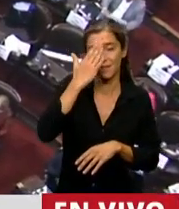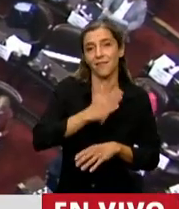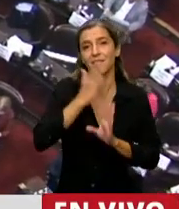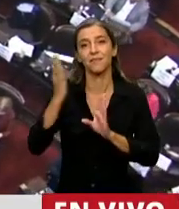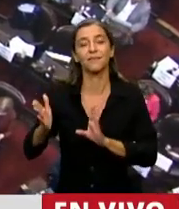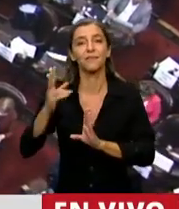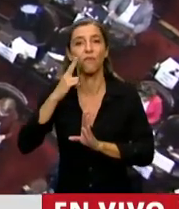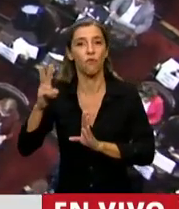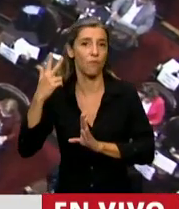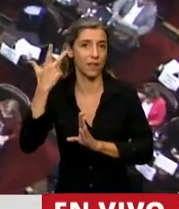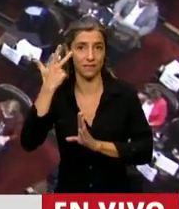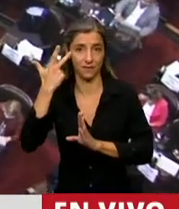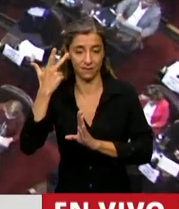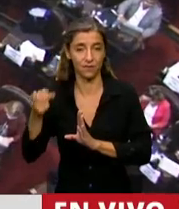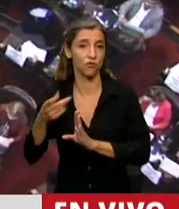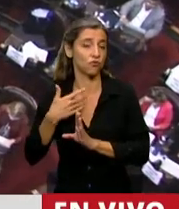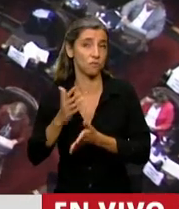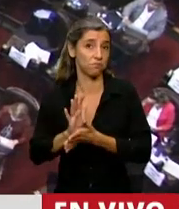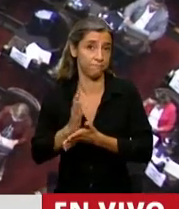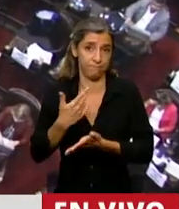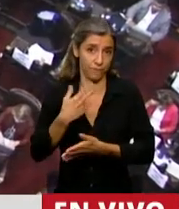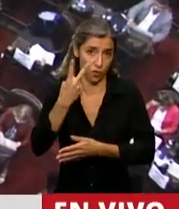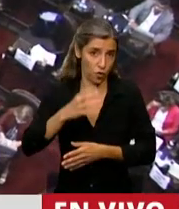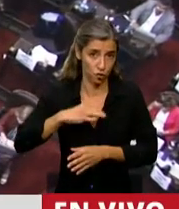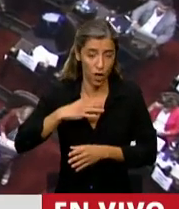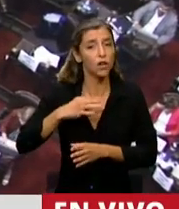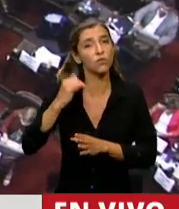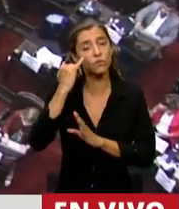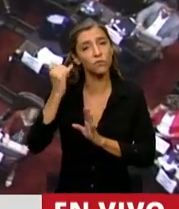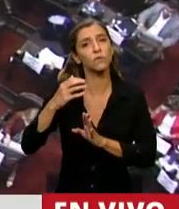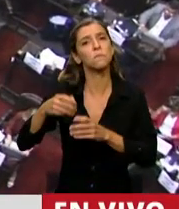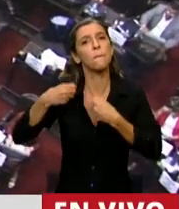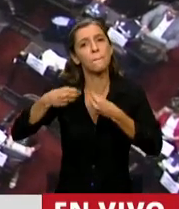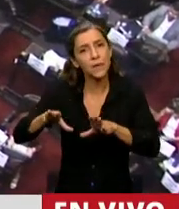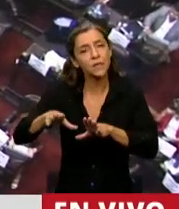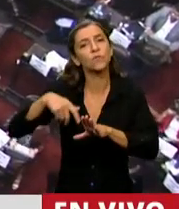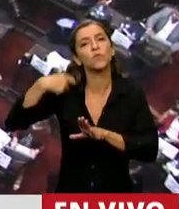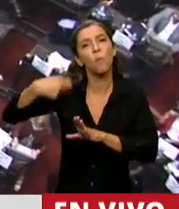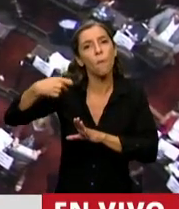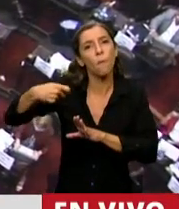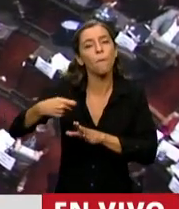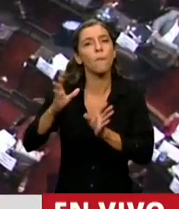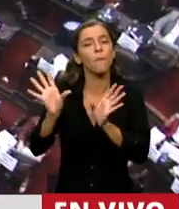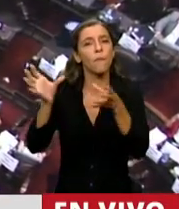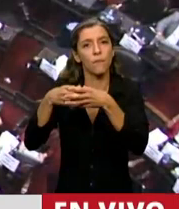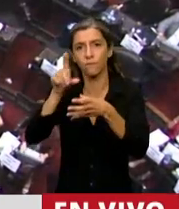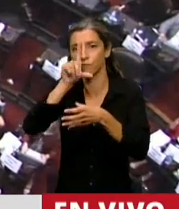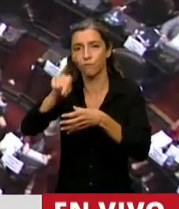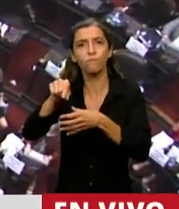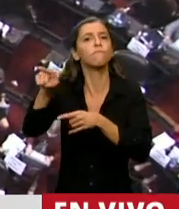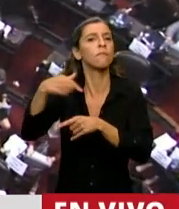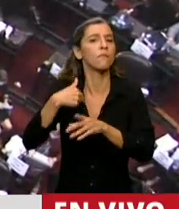decir, en apenas 2 años, se les pagó a los fondos buitres incluso más de lo que